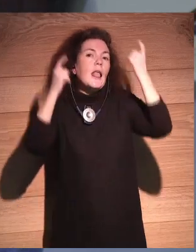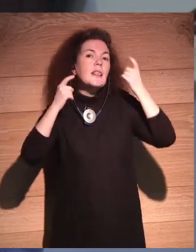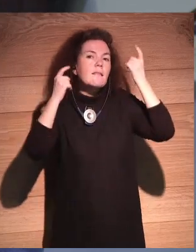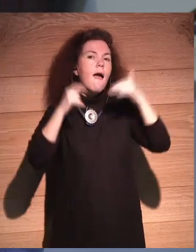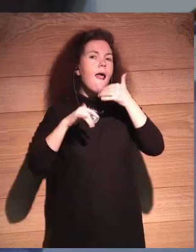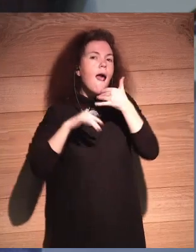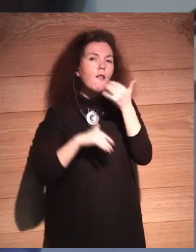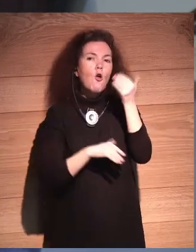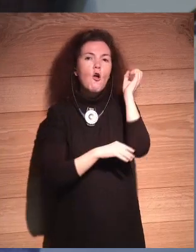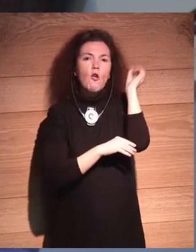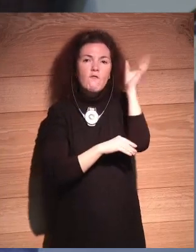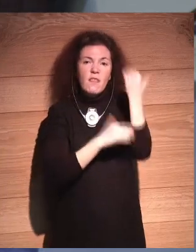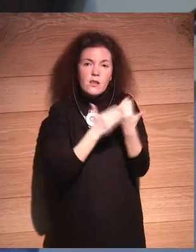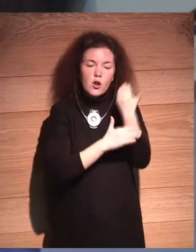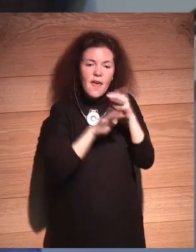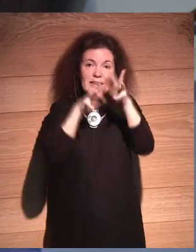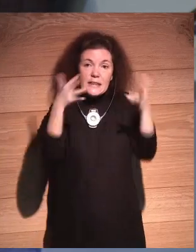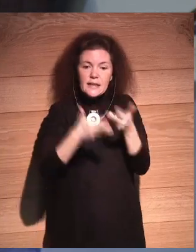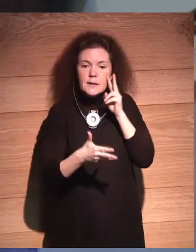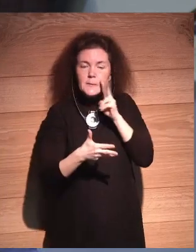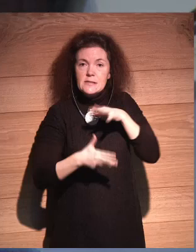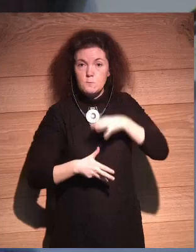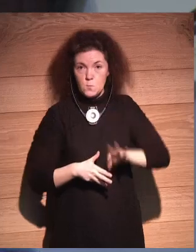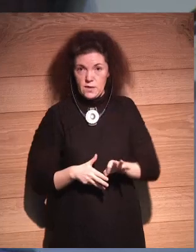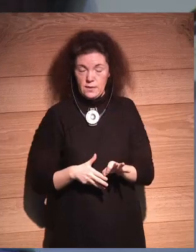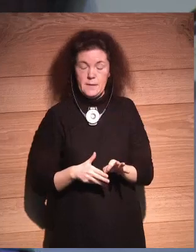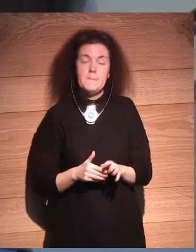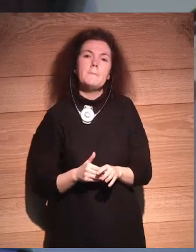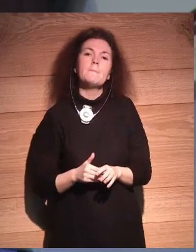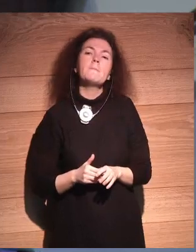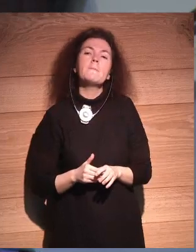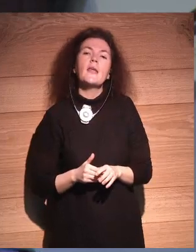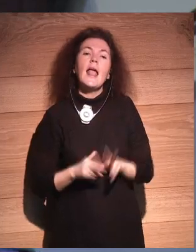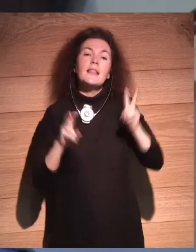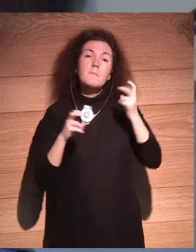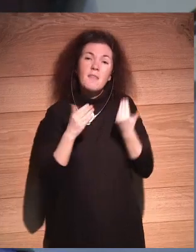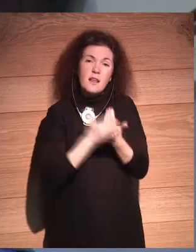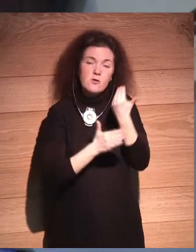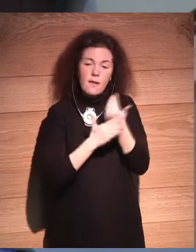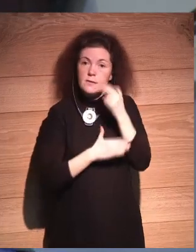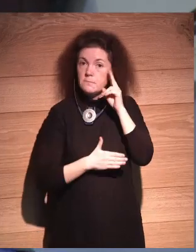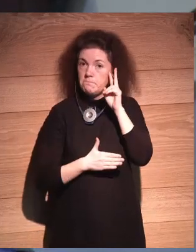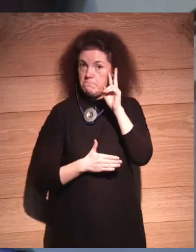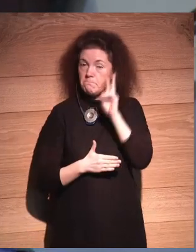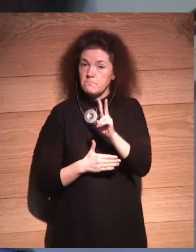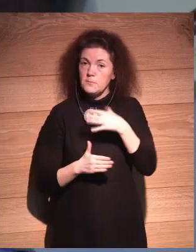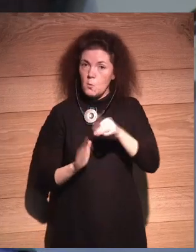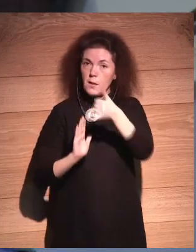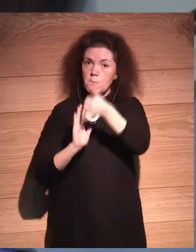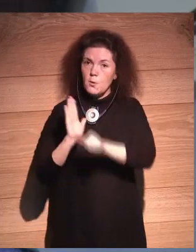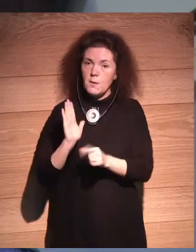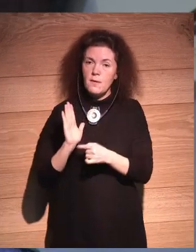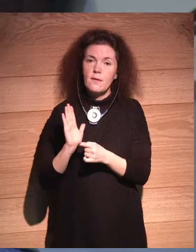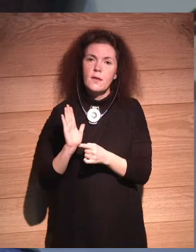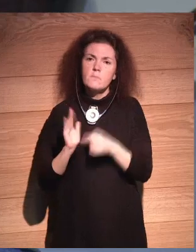seguir alguna de las jornadas en streaming. El tema de las jornadas, como podéis ver en el